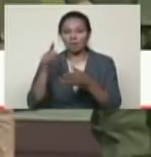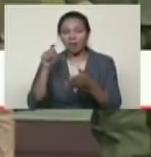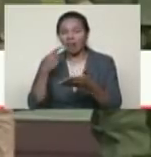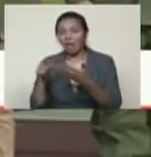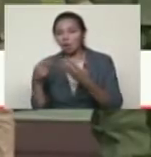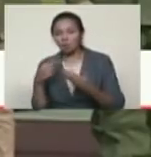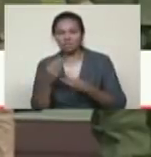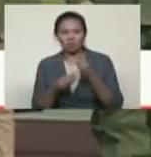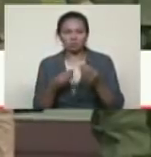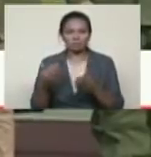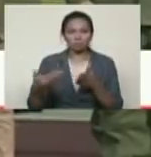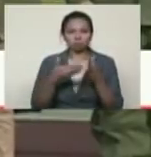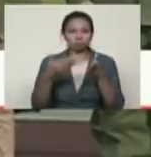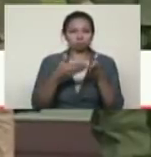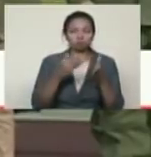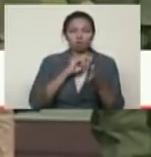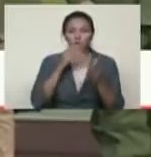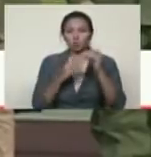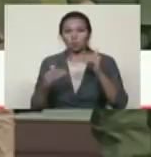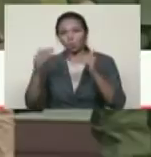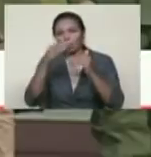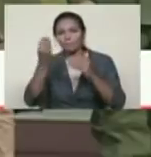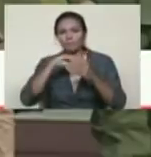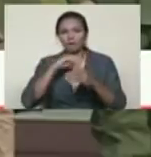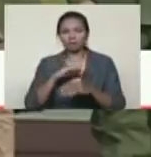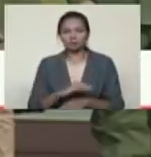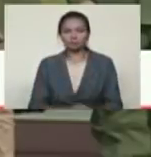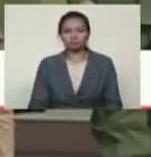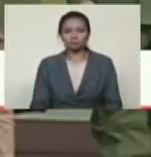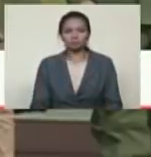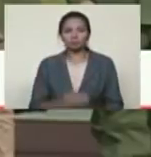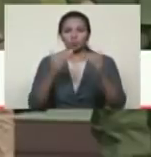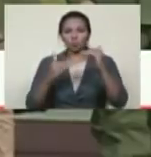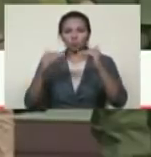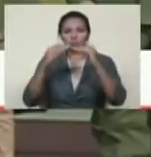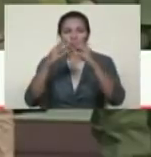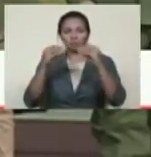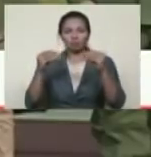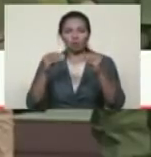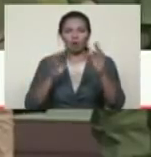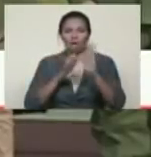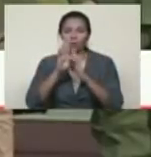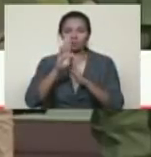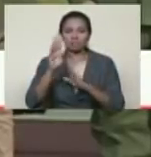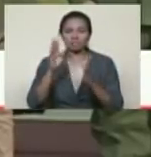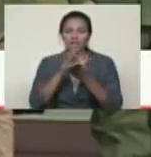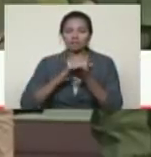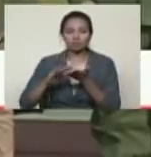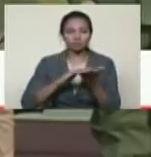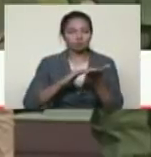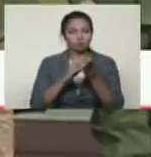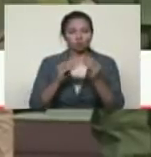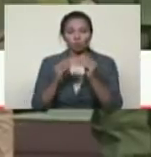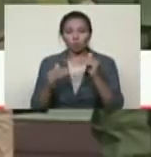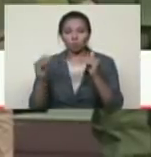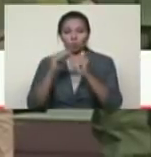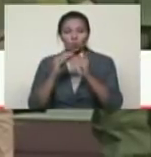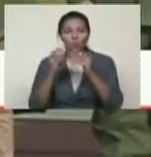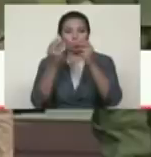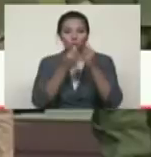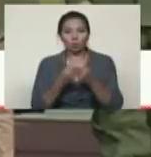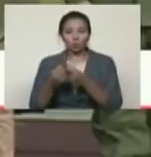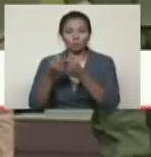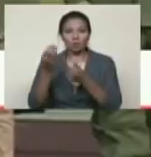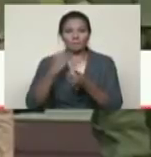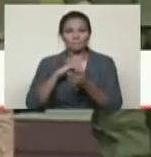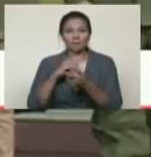pasajero, transitorio de hoy, lo superaremos y estabilizaremos el proceso de recuperación, crecimiento económico y